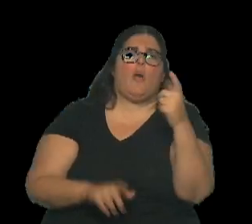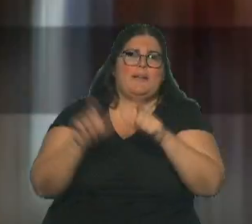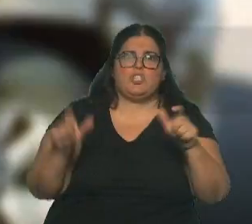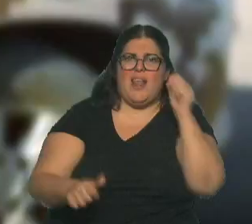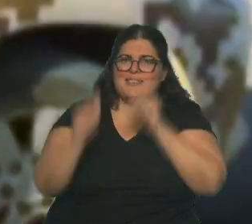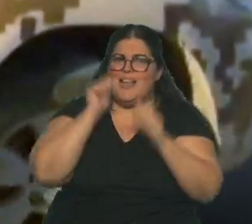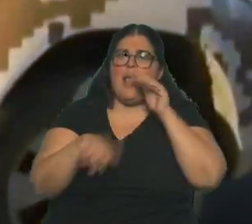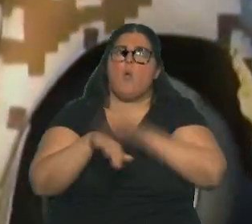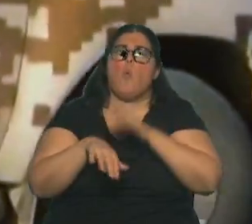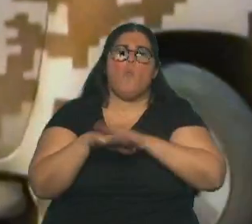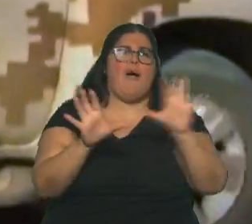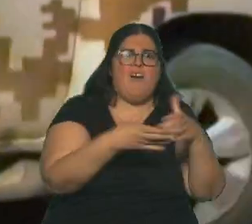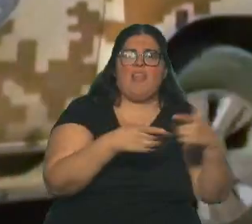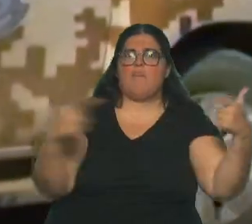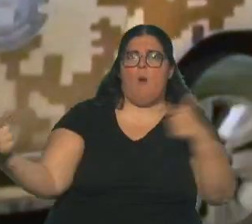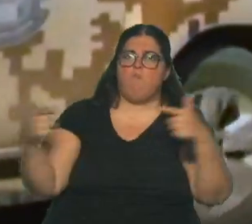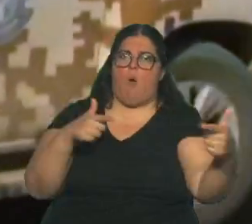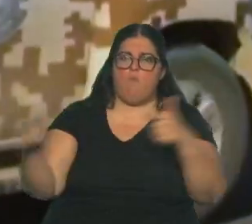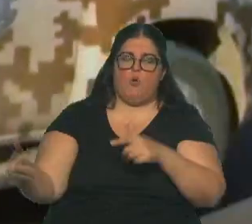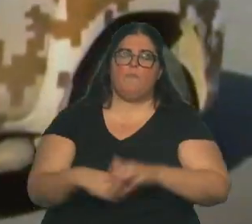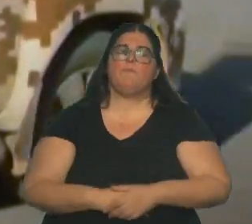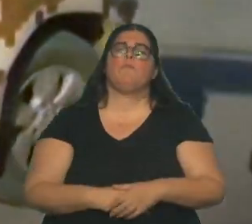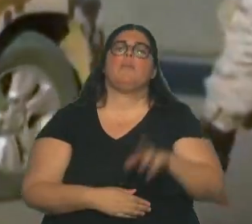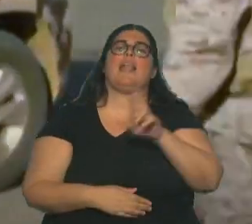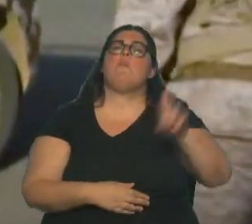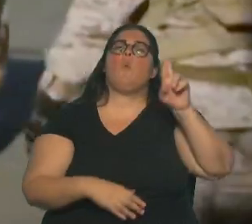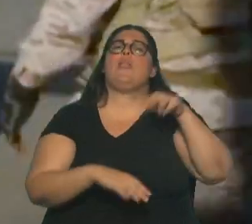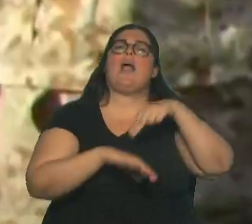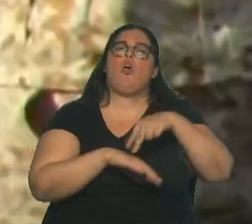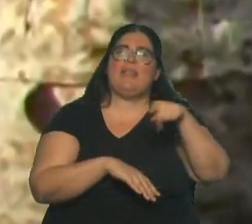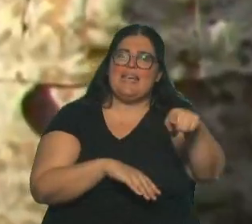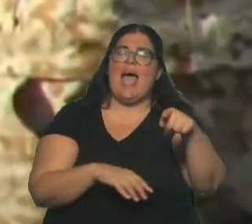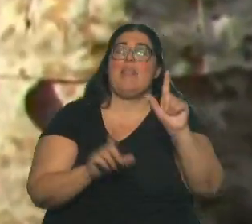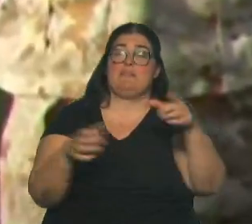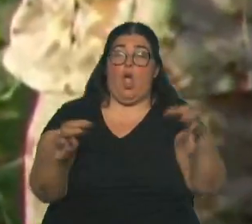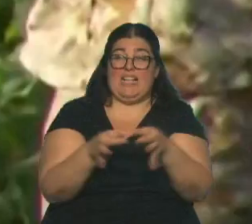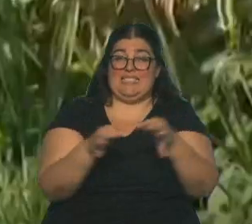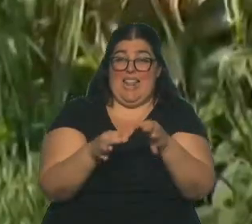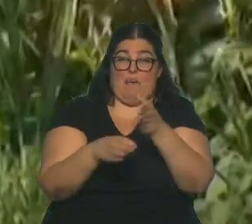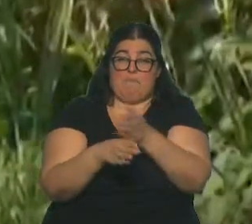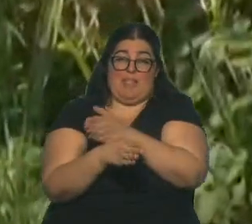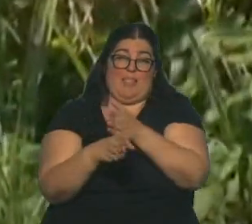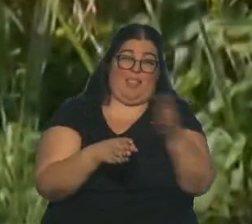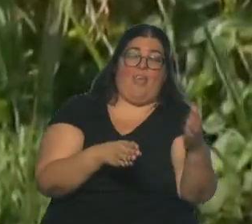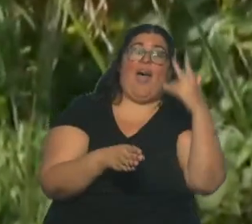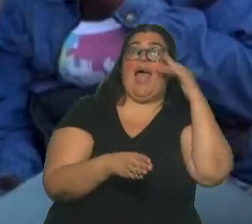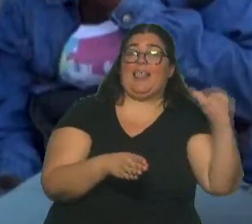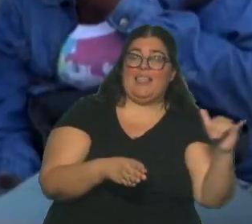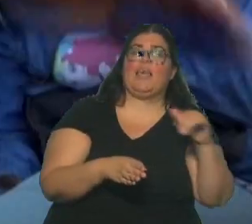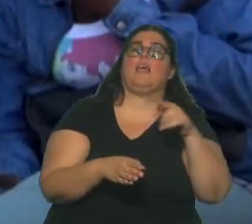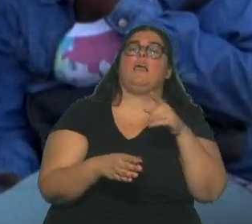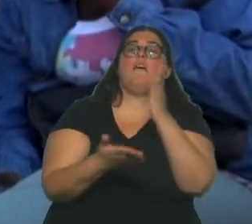violence. Por su parte, República Dominicana, que comparte la isla con Haití, reforzó la militarización de su frontera.